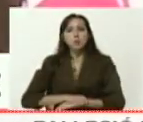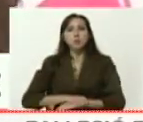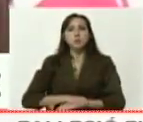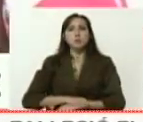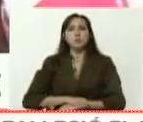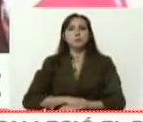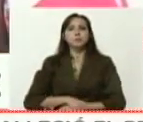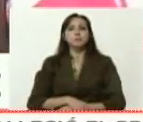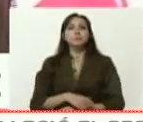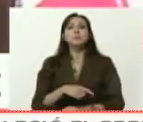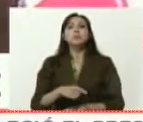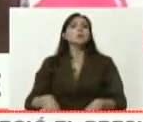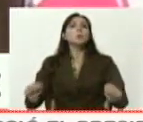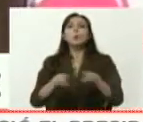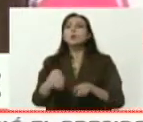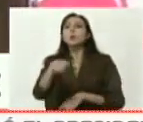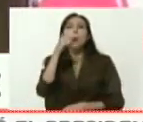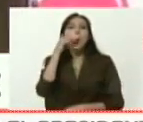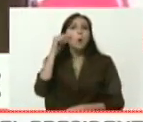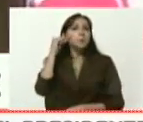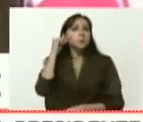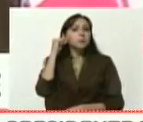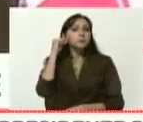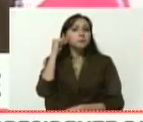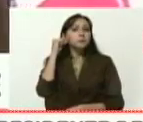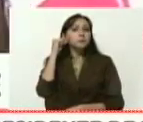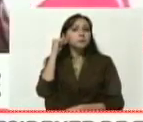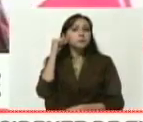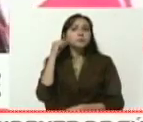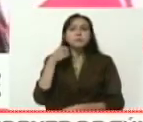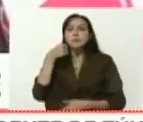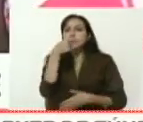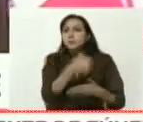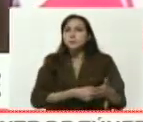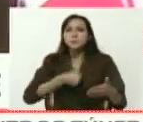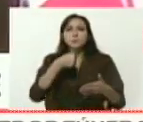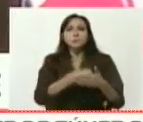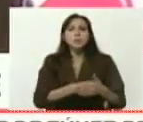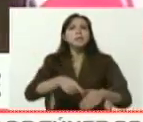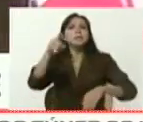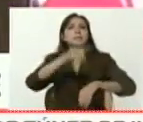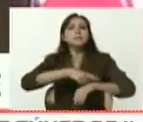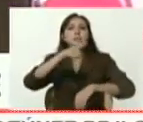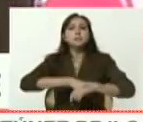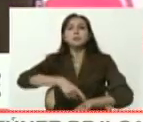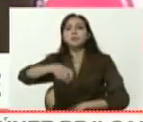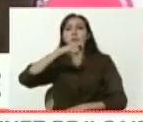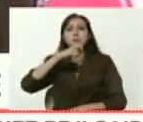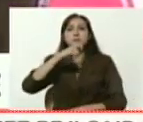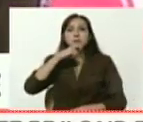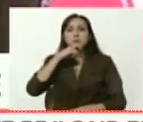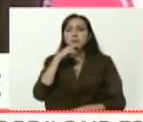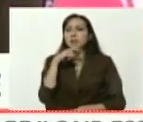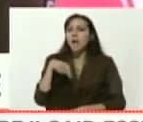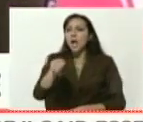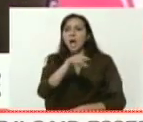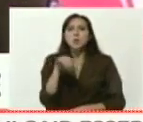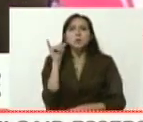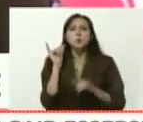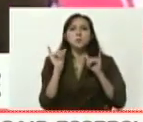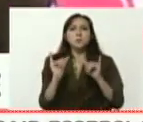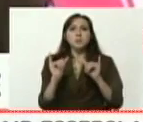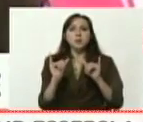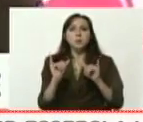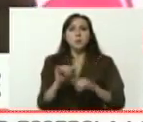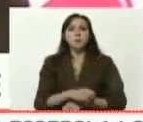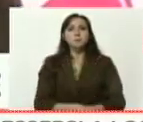mujeres que resistieron en momentos muy difíciles, los mismos que vieron